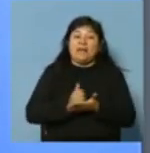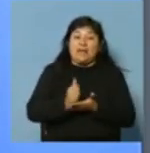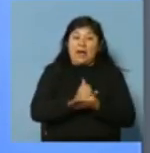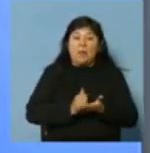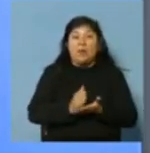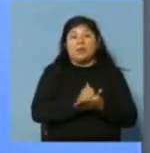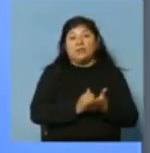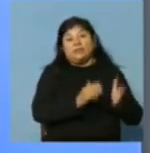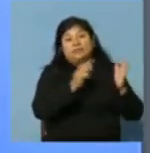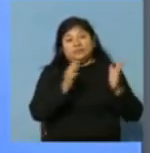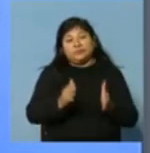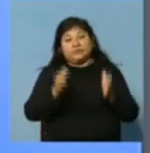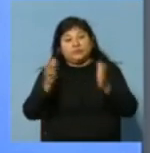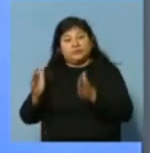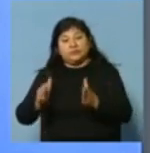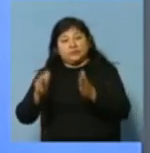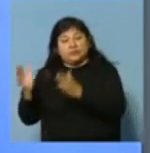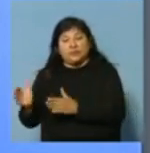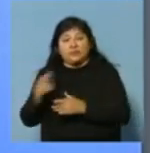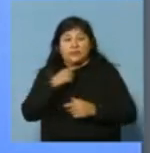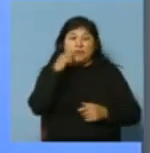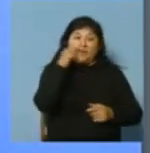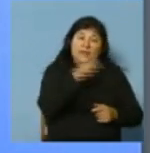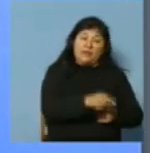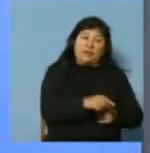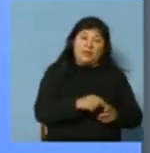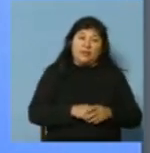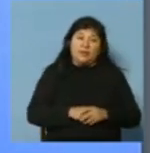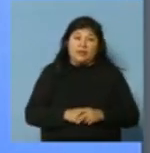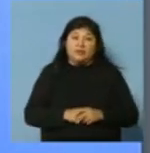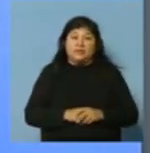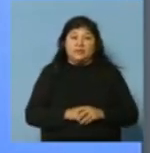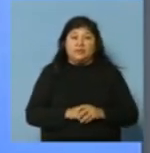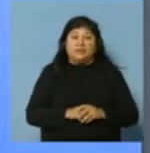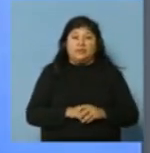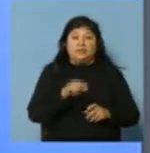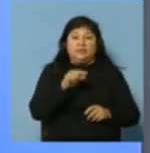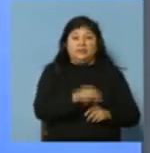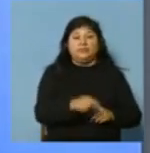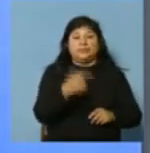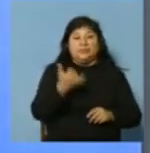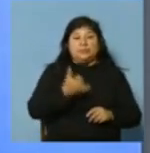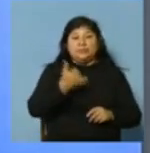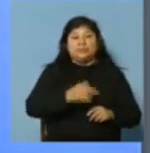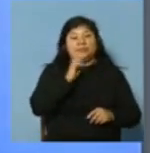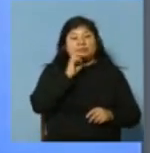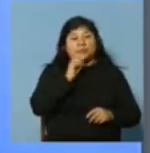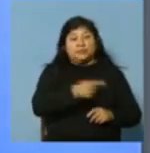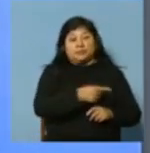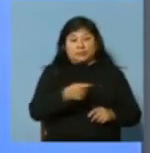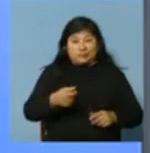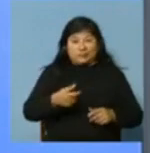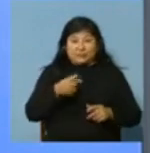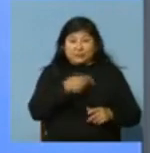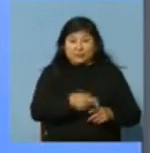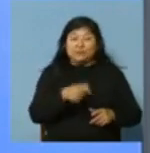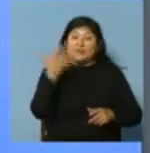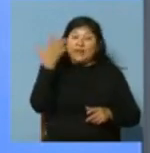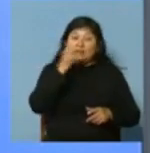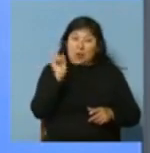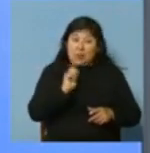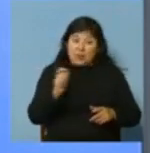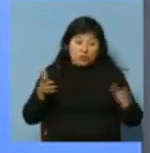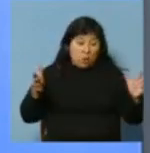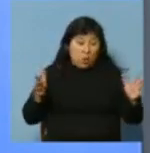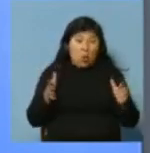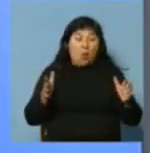bueno fue bastante difícil en el medio la fácil si cuatro peces próximamente cinco nación cinco mejores un bebé tal como lo conocemos